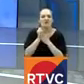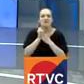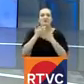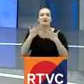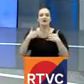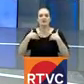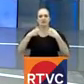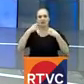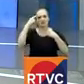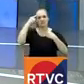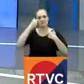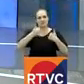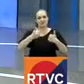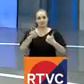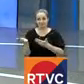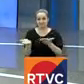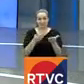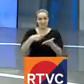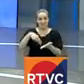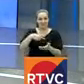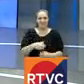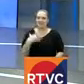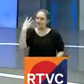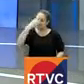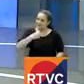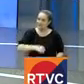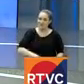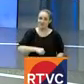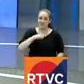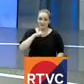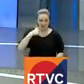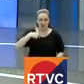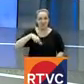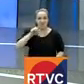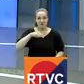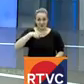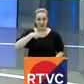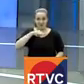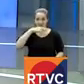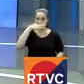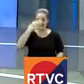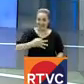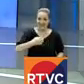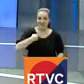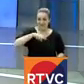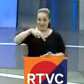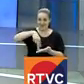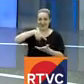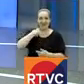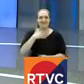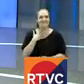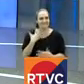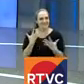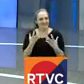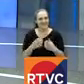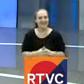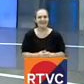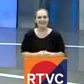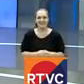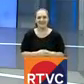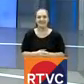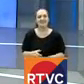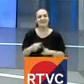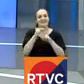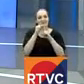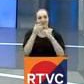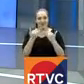salud mental. Así que la invito a bailar. ¡Qué belleza y qué orgullo! Ahí voy, en verdad, a bailar. Ya quedé antojada. De pues más. Con este especial